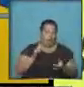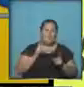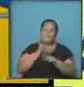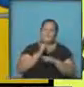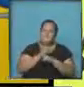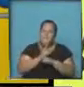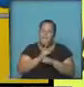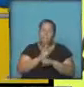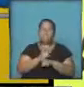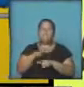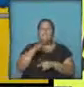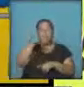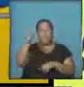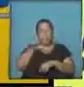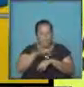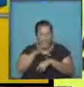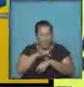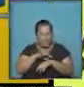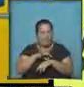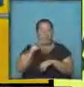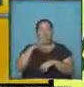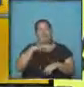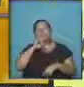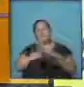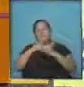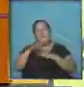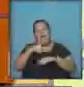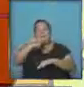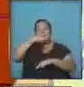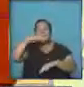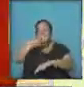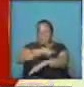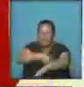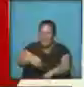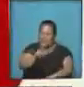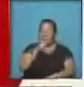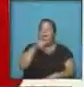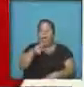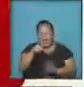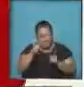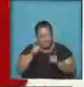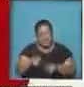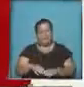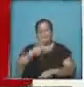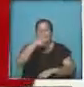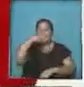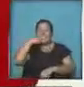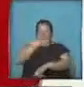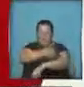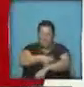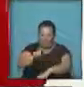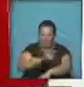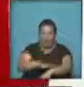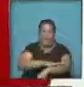Siempre hay que recurrir al médico y no emplear medidas caseras como pasta dental. A eso iba, la pasta dental, sí,